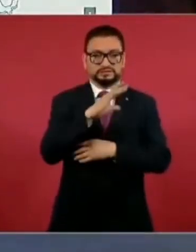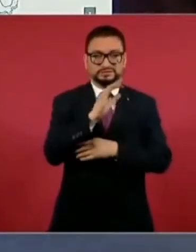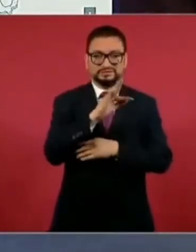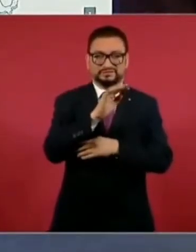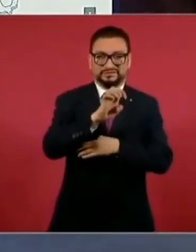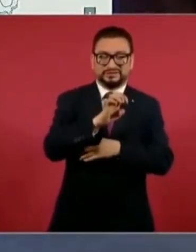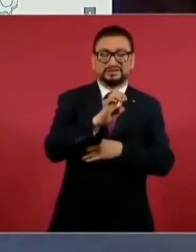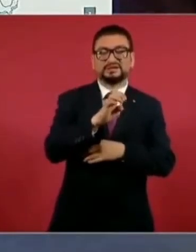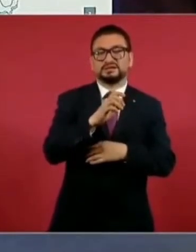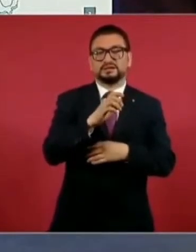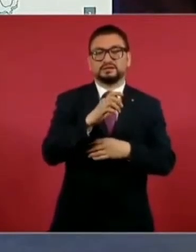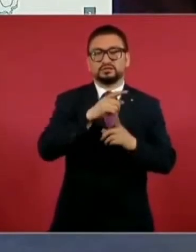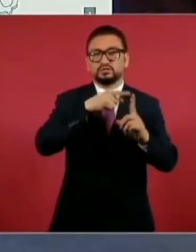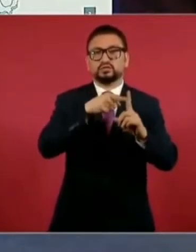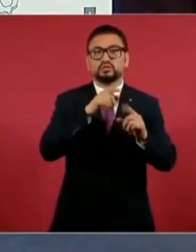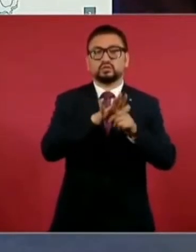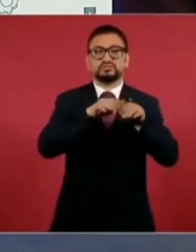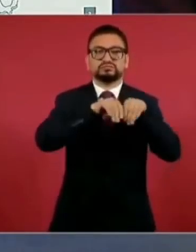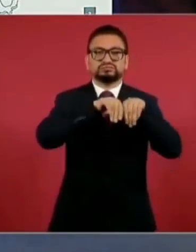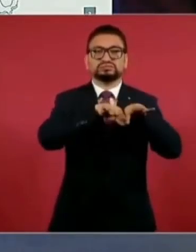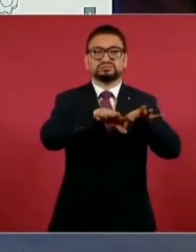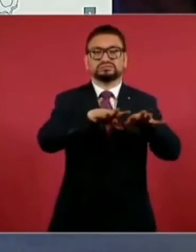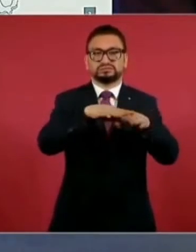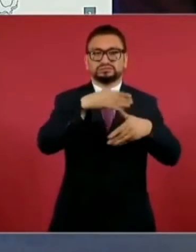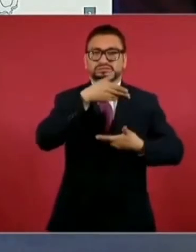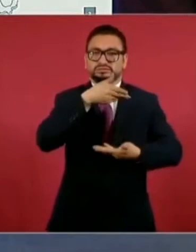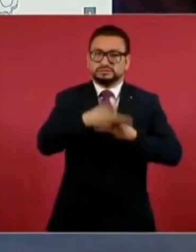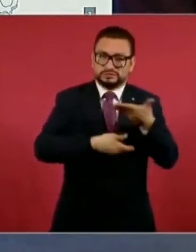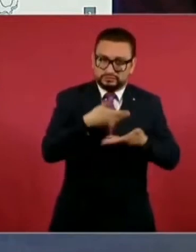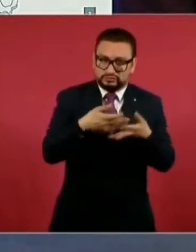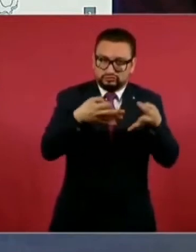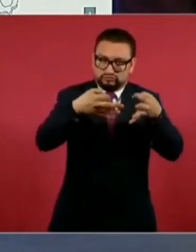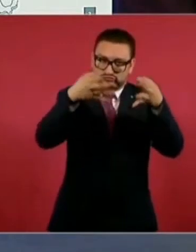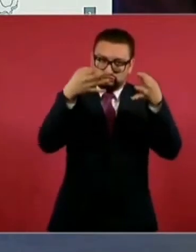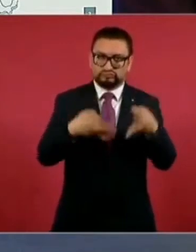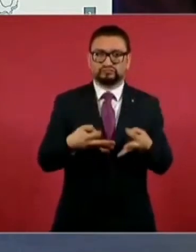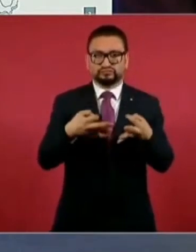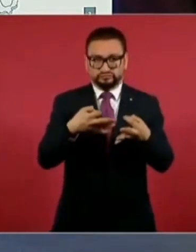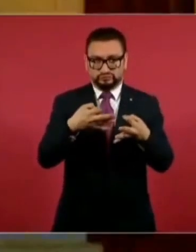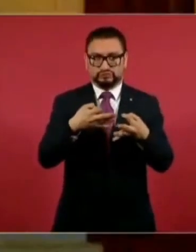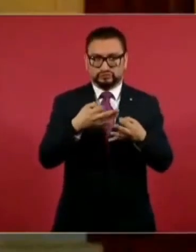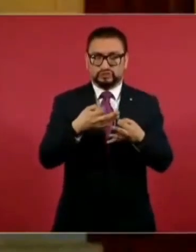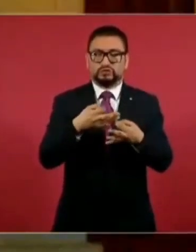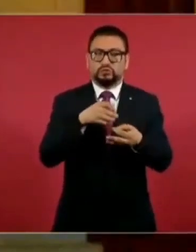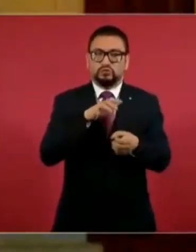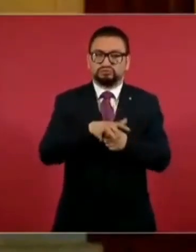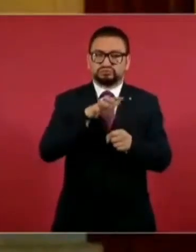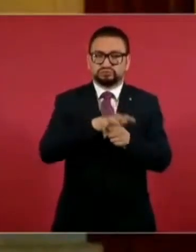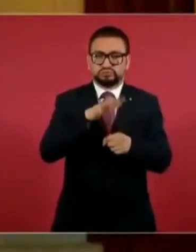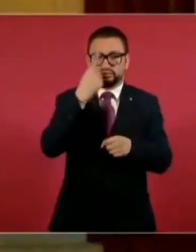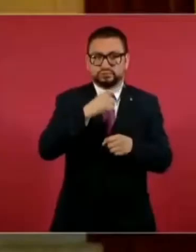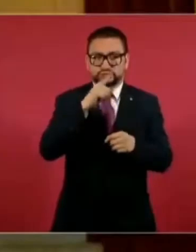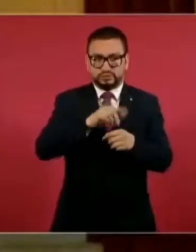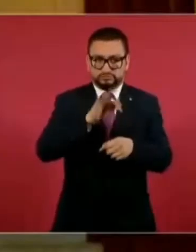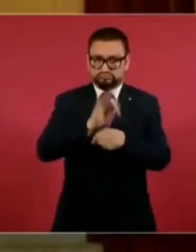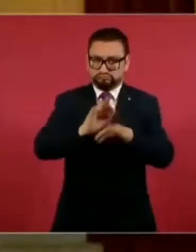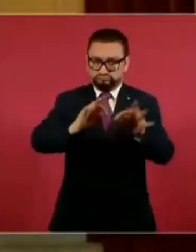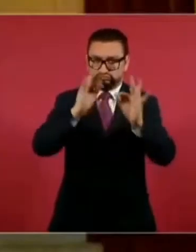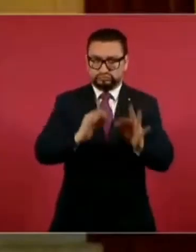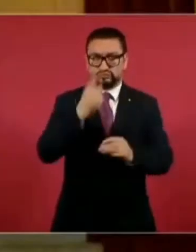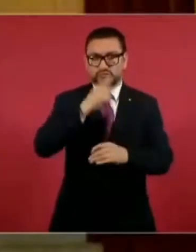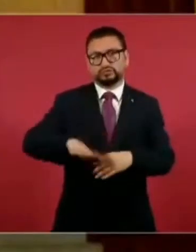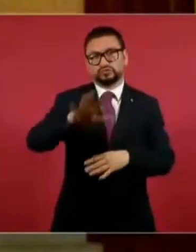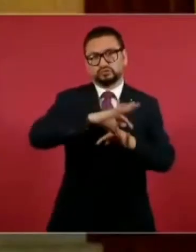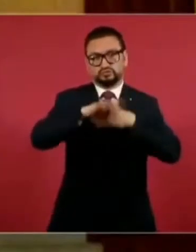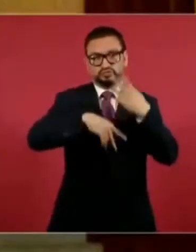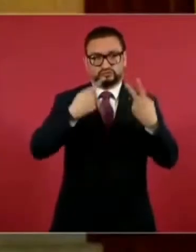CFE, el proveer un servicio de calidad suficiente y en condiciones óptimas para todos los